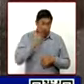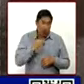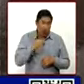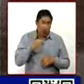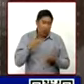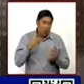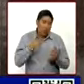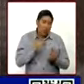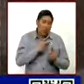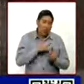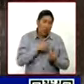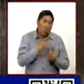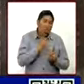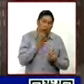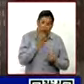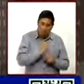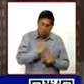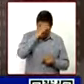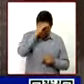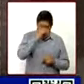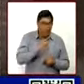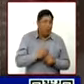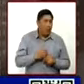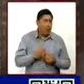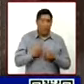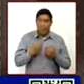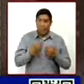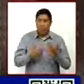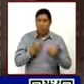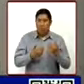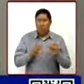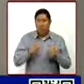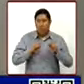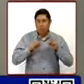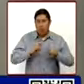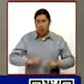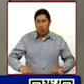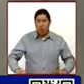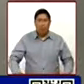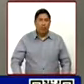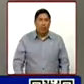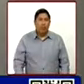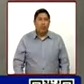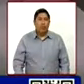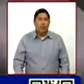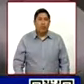eh bastante considerable para que se pueda llegar a un buen término esta